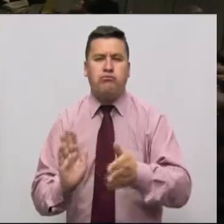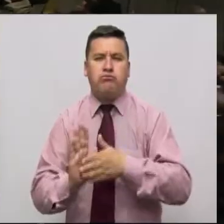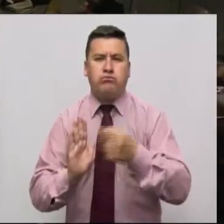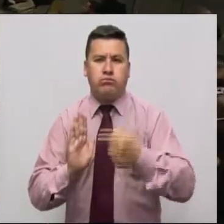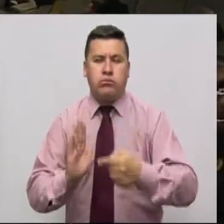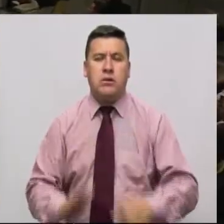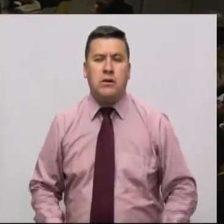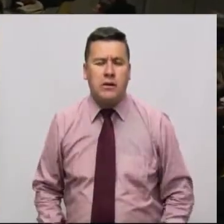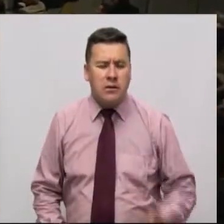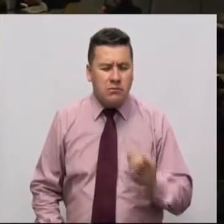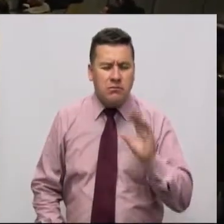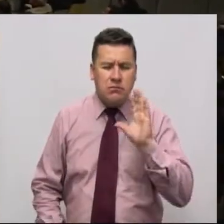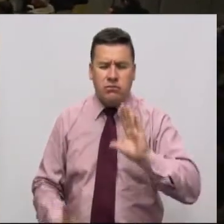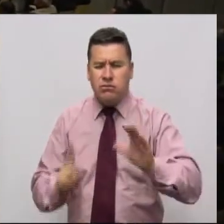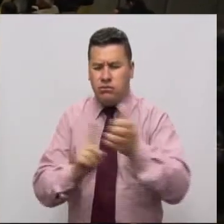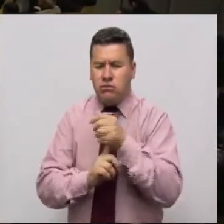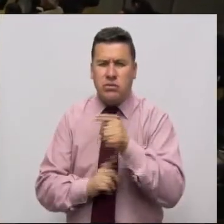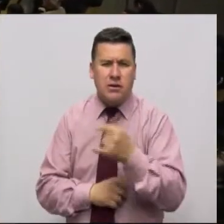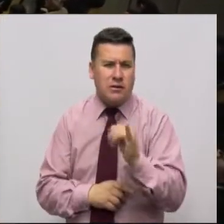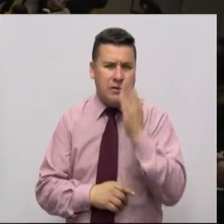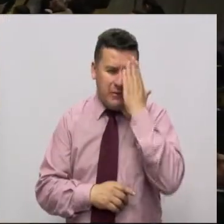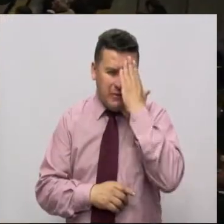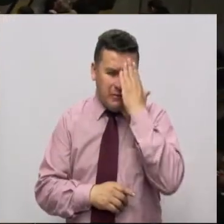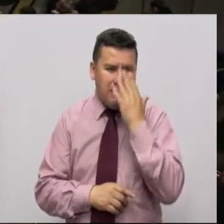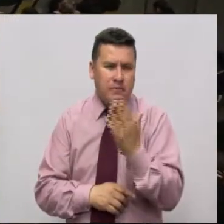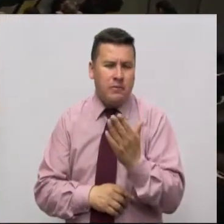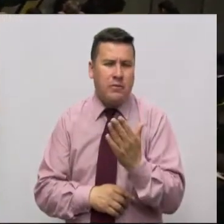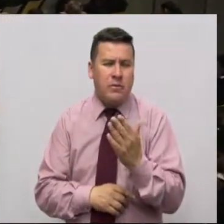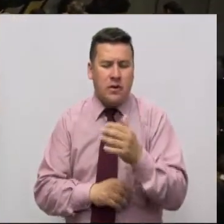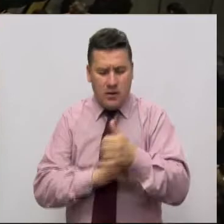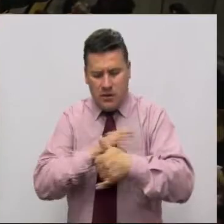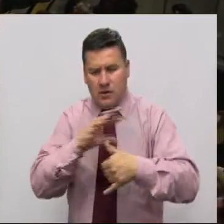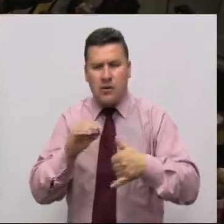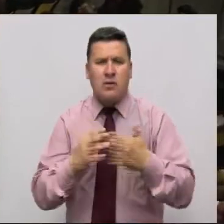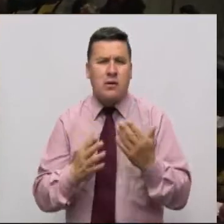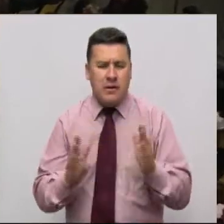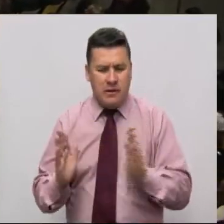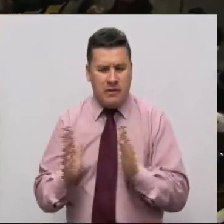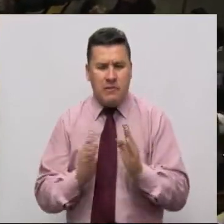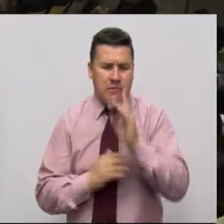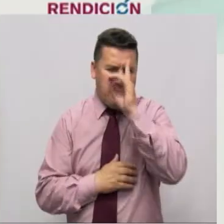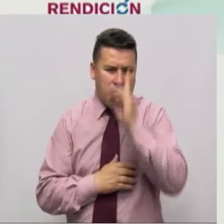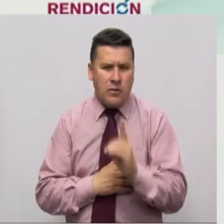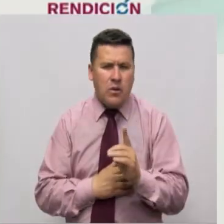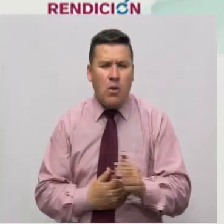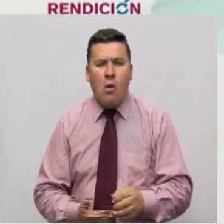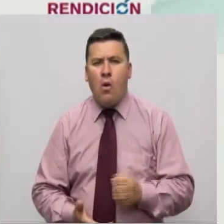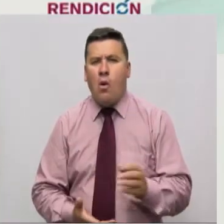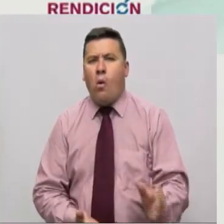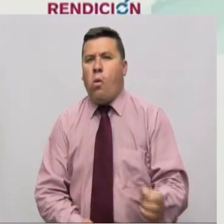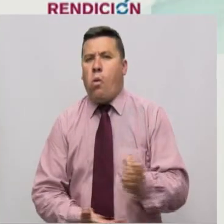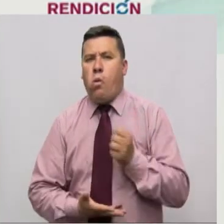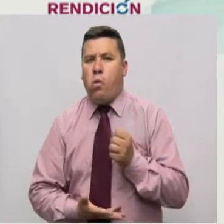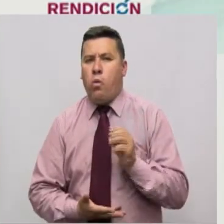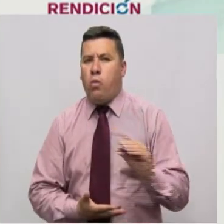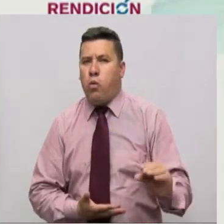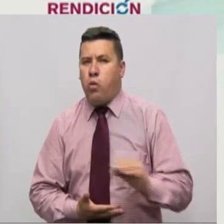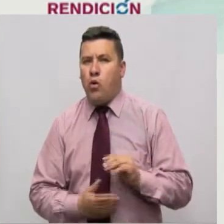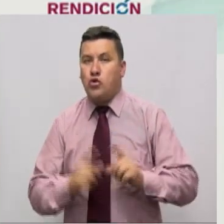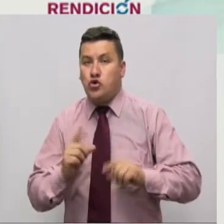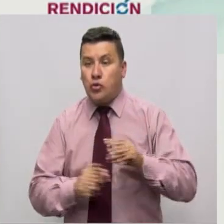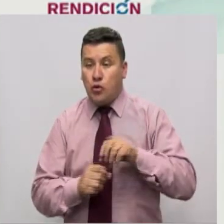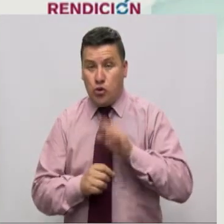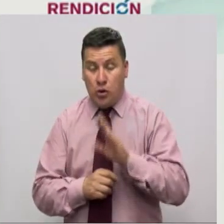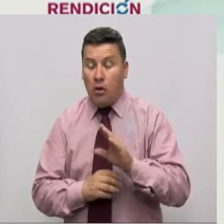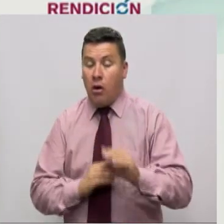refinería. Descubrimos también, como ya lo cité, cómo Electricaribe decidió embolsillarse